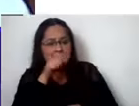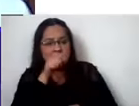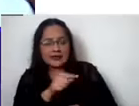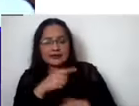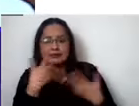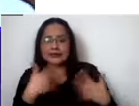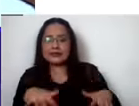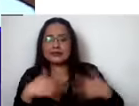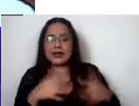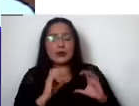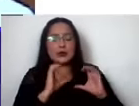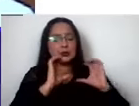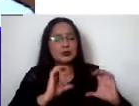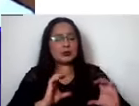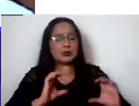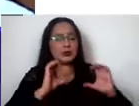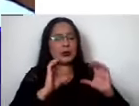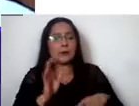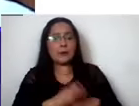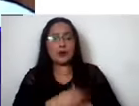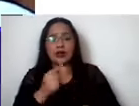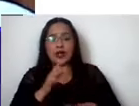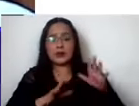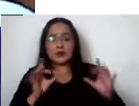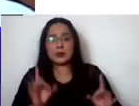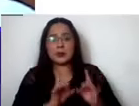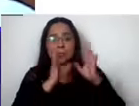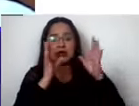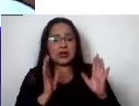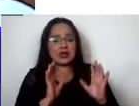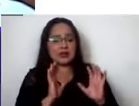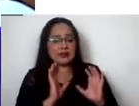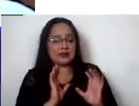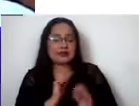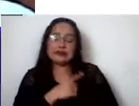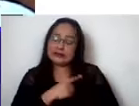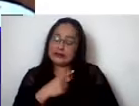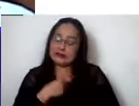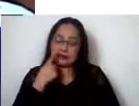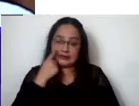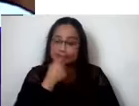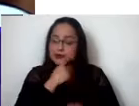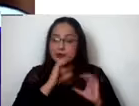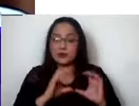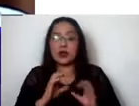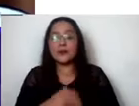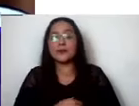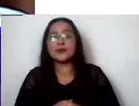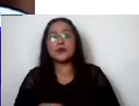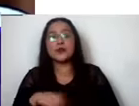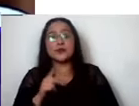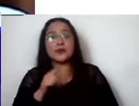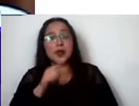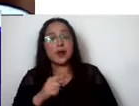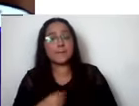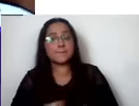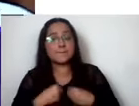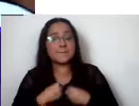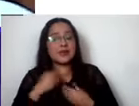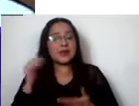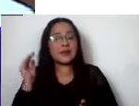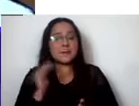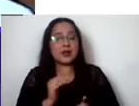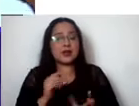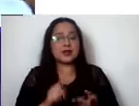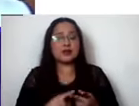Como de cristal, que a veces así tratamos también a las personas envejecidas. Luego es menor la calidad de vida y el nivel,